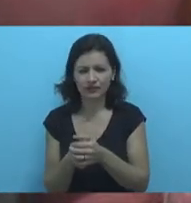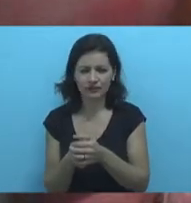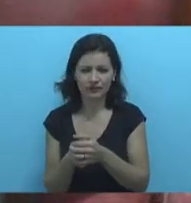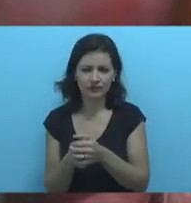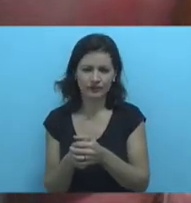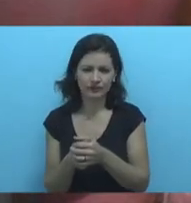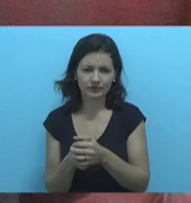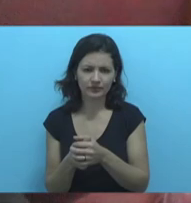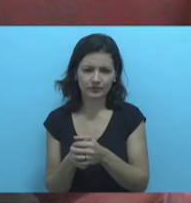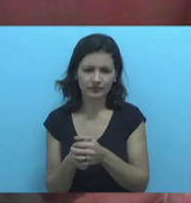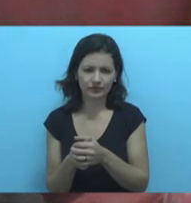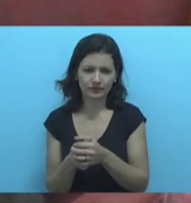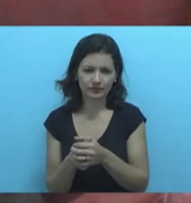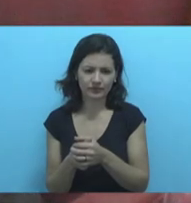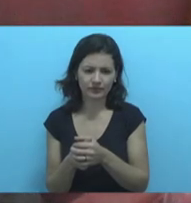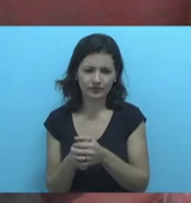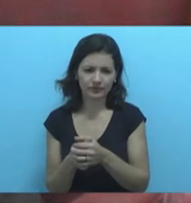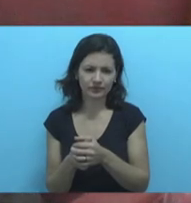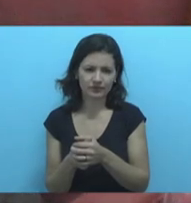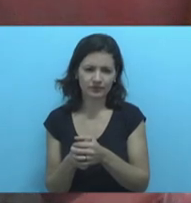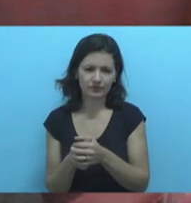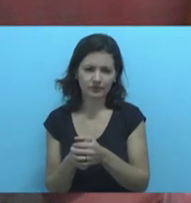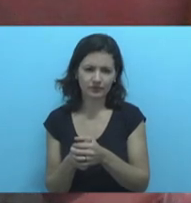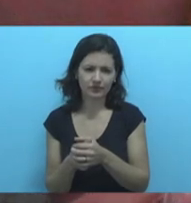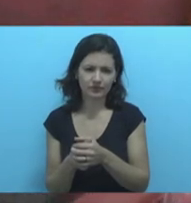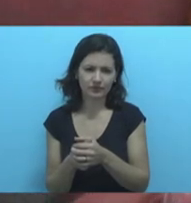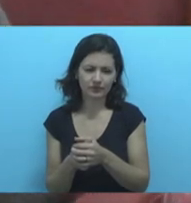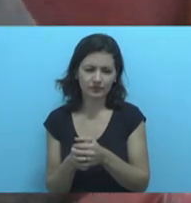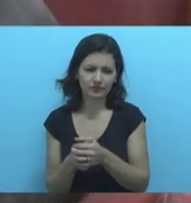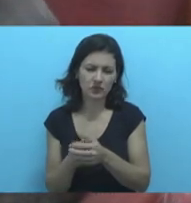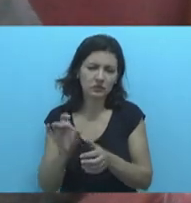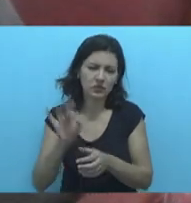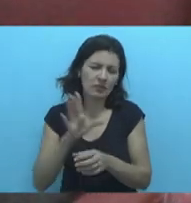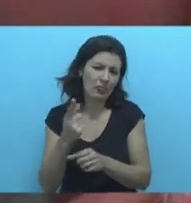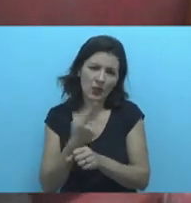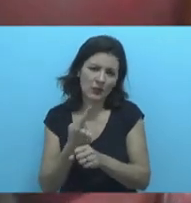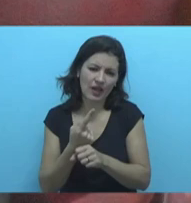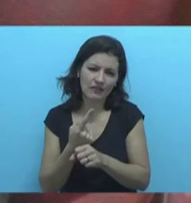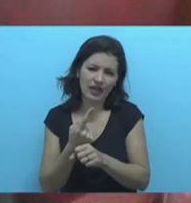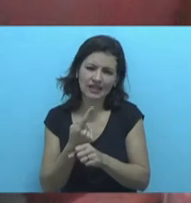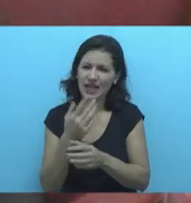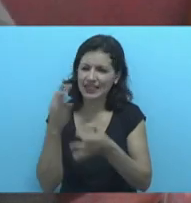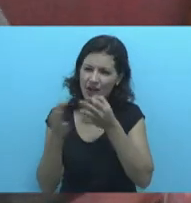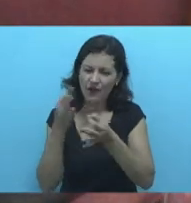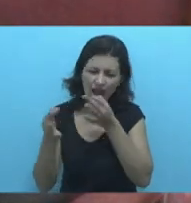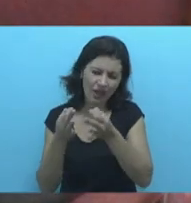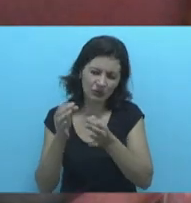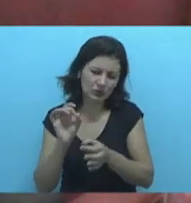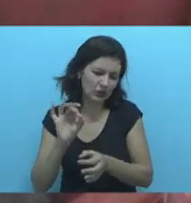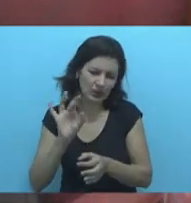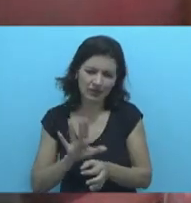solas, y yo siempre estaba más en lo formal. Una sola vez lo tuvimos solos después de haber sido, cuando fue